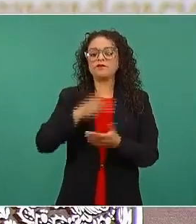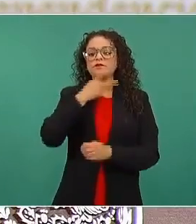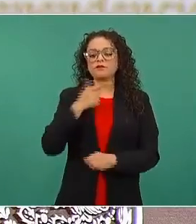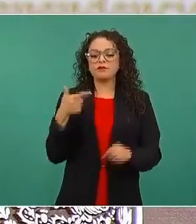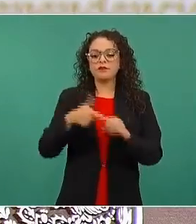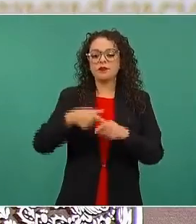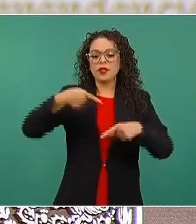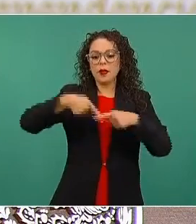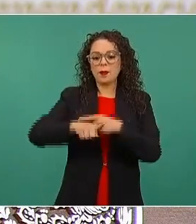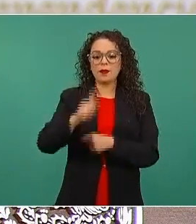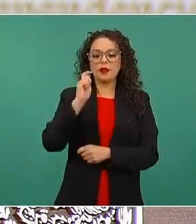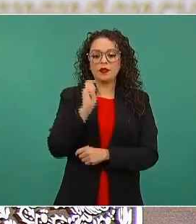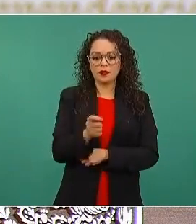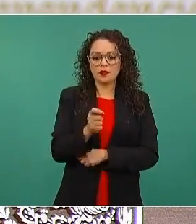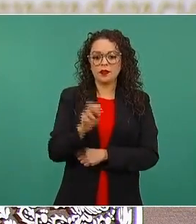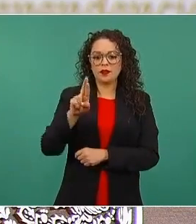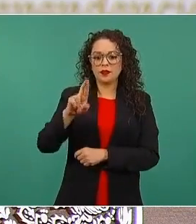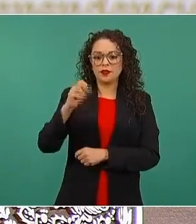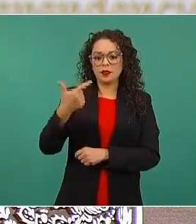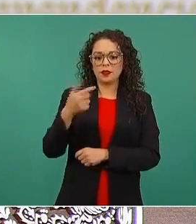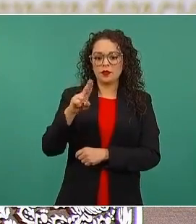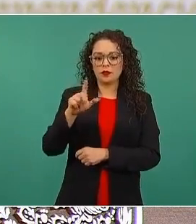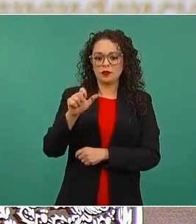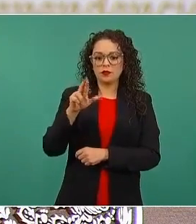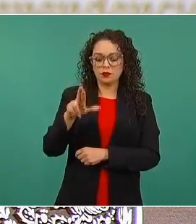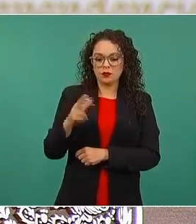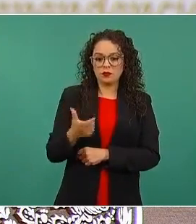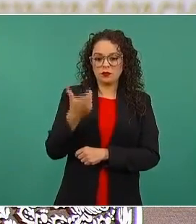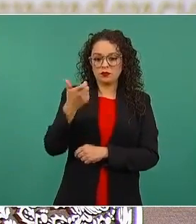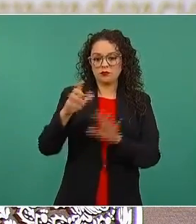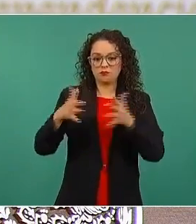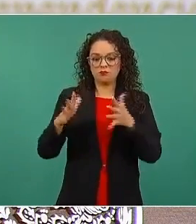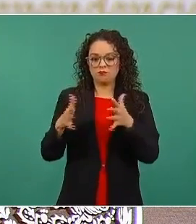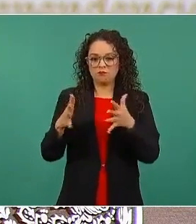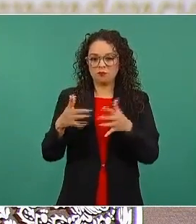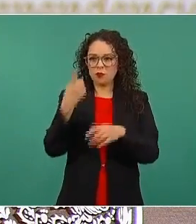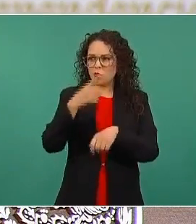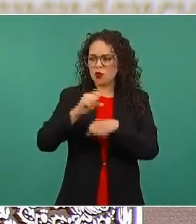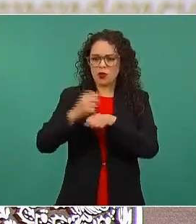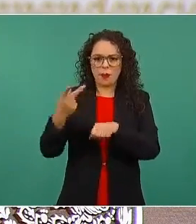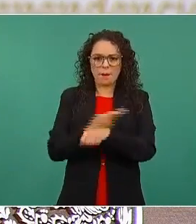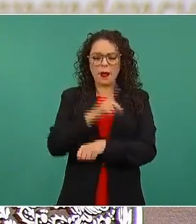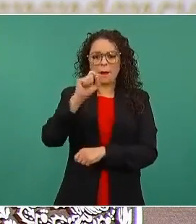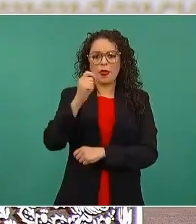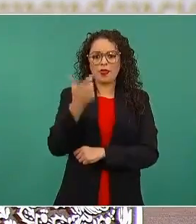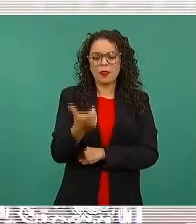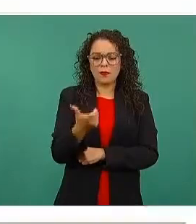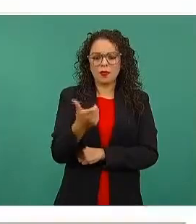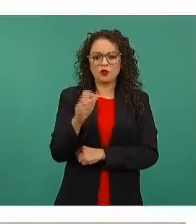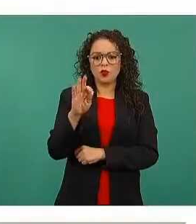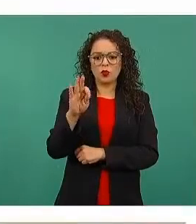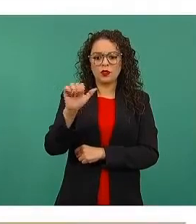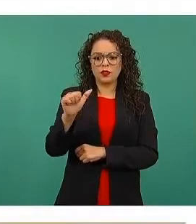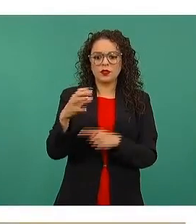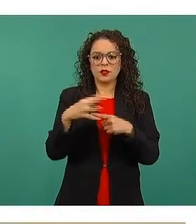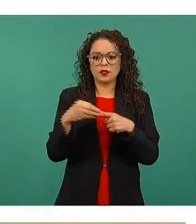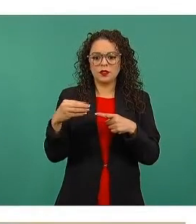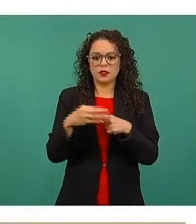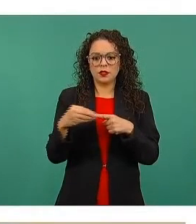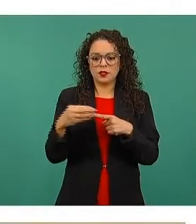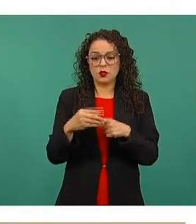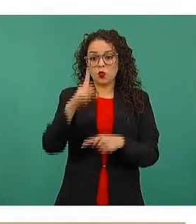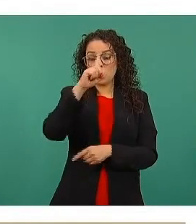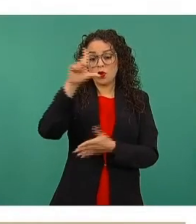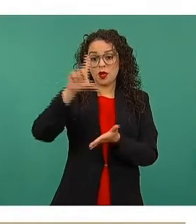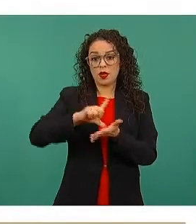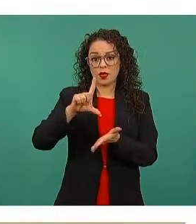la gasolina regular. Está el precio promedio la semana pasada, 20 pesos con 46 centavos por